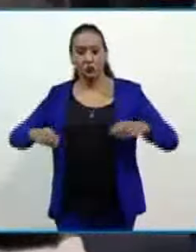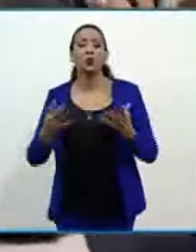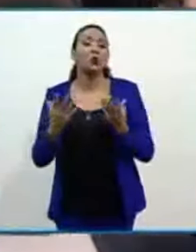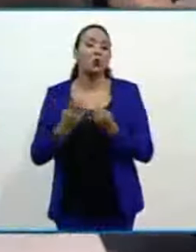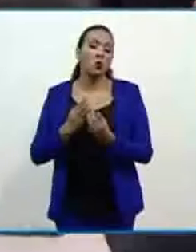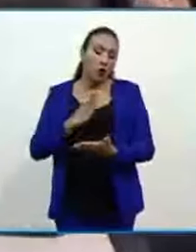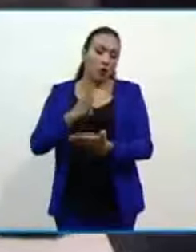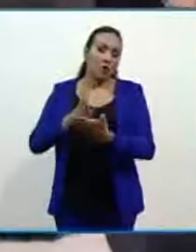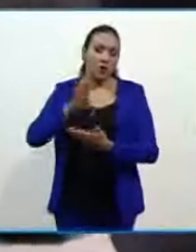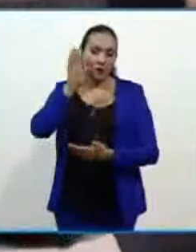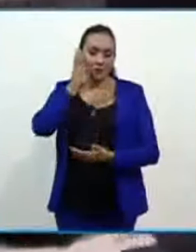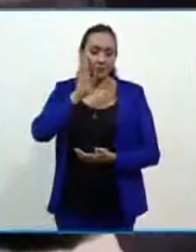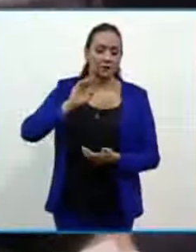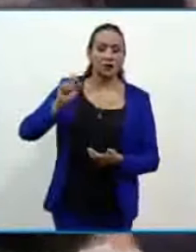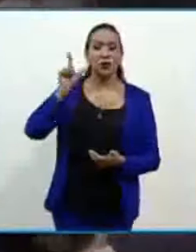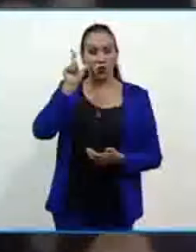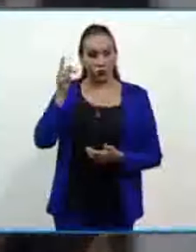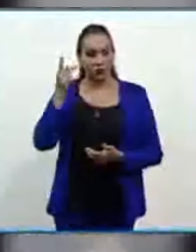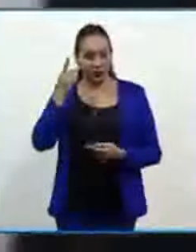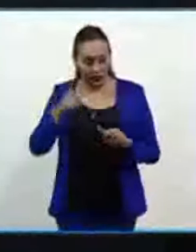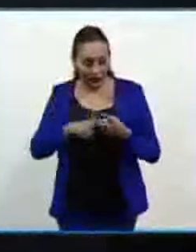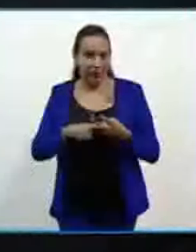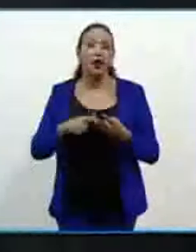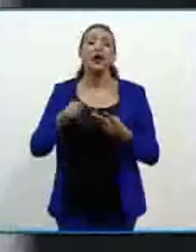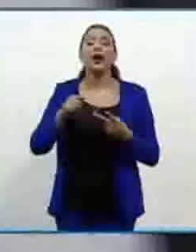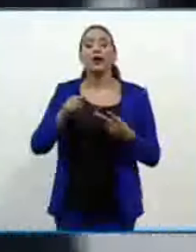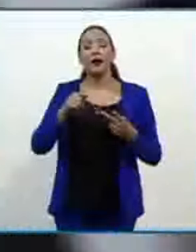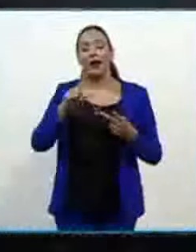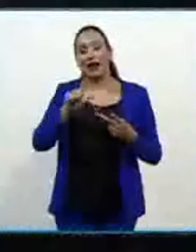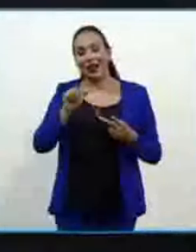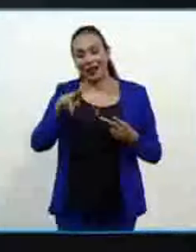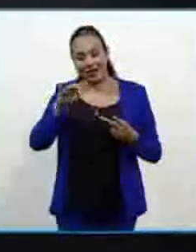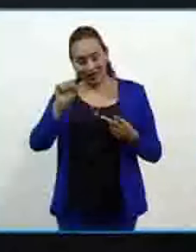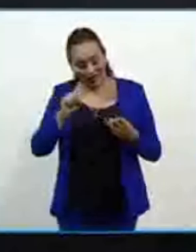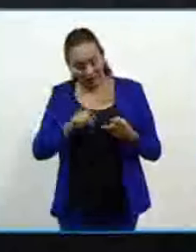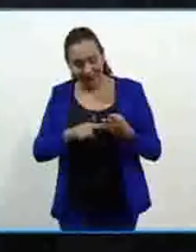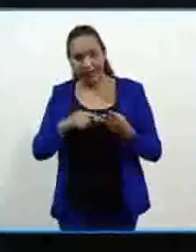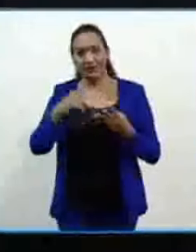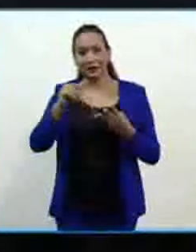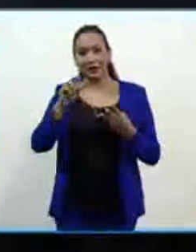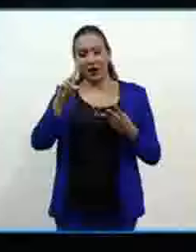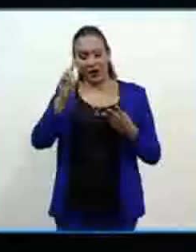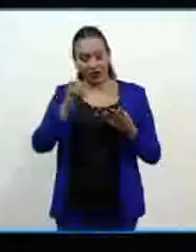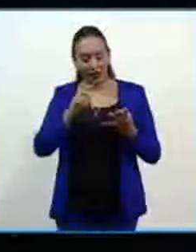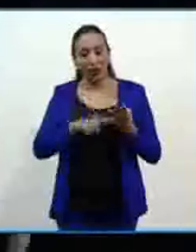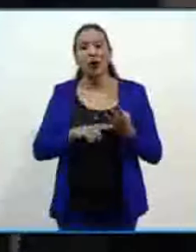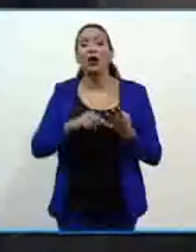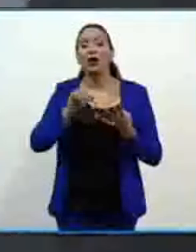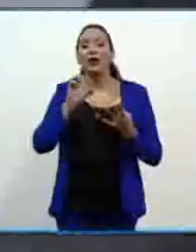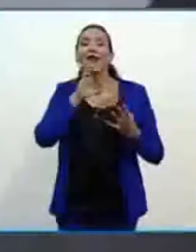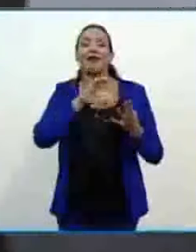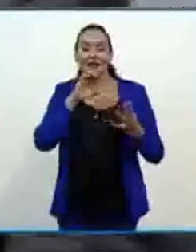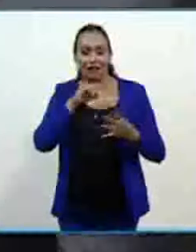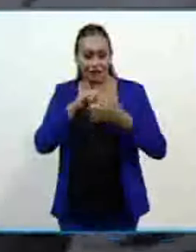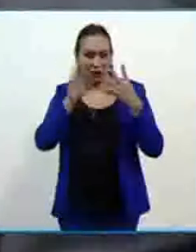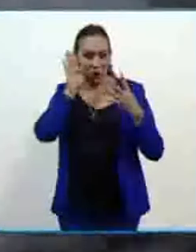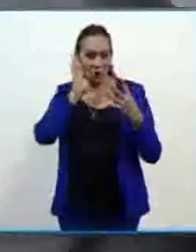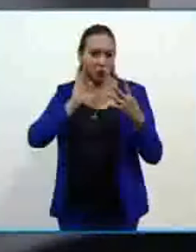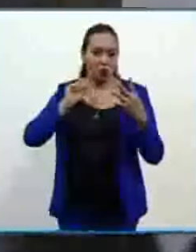Lucía Piña, los ministros Javier Lainez, Jorge Mario Pardo Rebolledo y Juan Luis González Alcántara Carrancá,